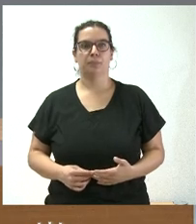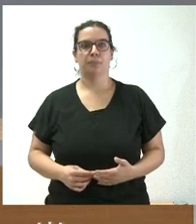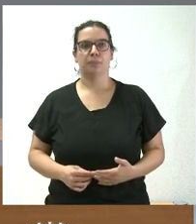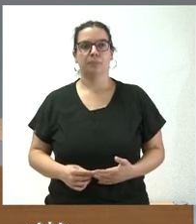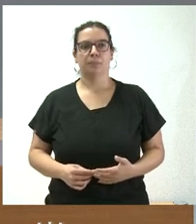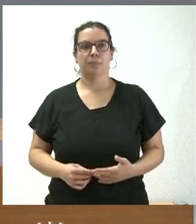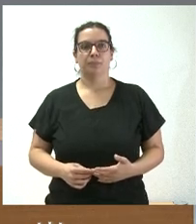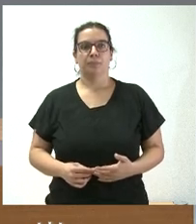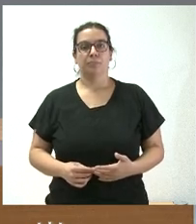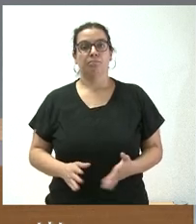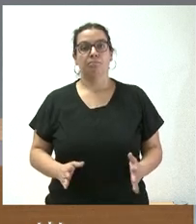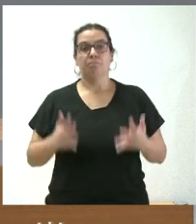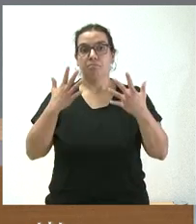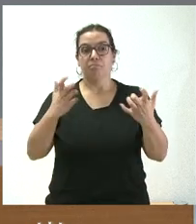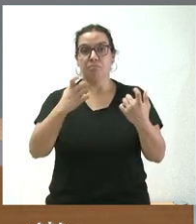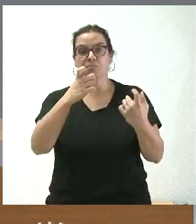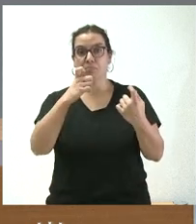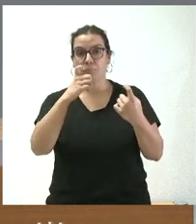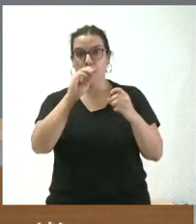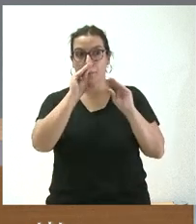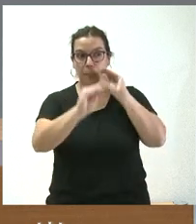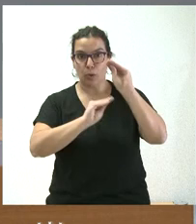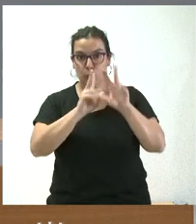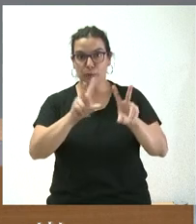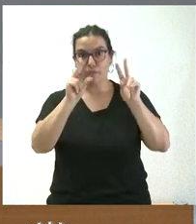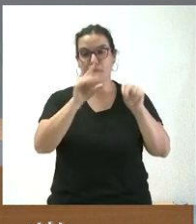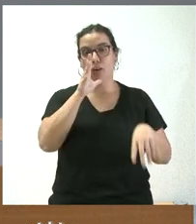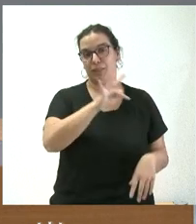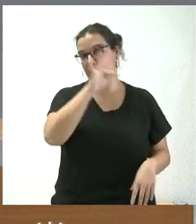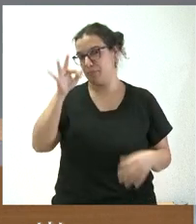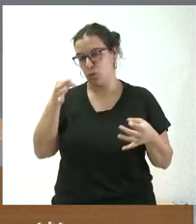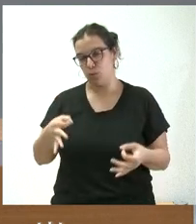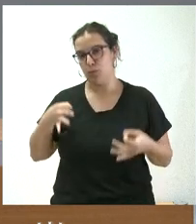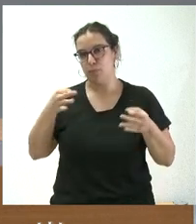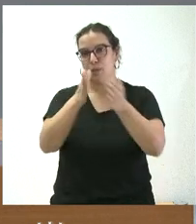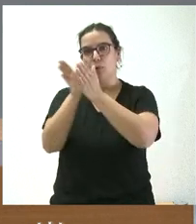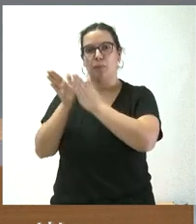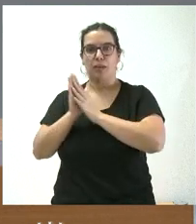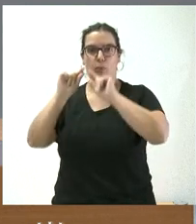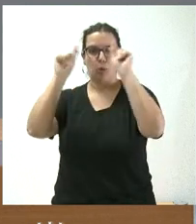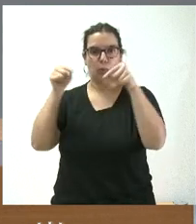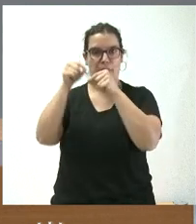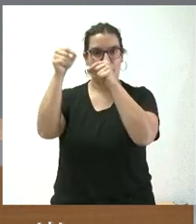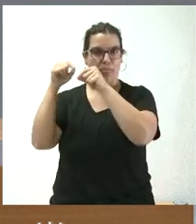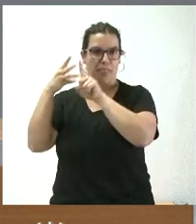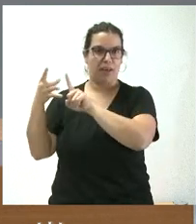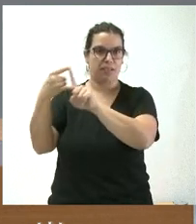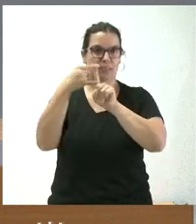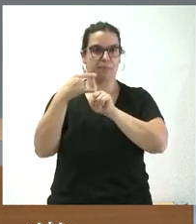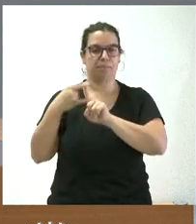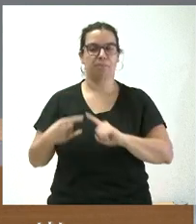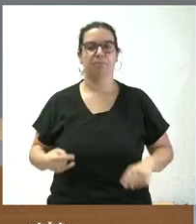tarea si no hay más preguntas en la sala vamos a dar paso como a los compañeros que nos siguen desde las diferentes